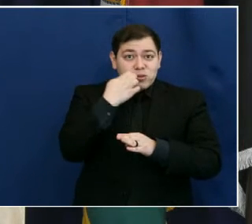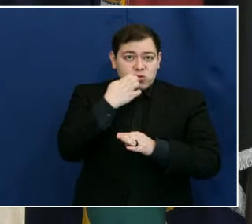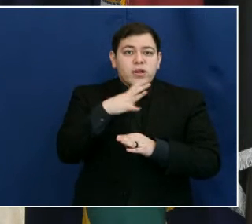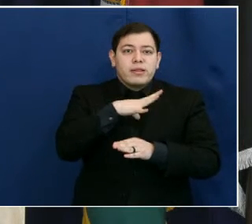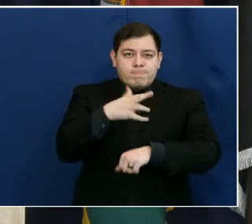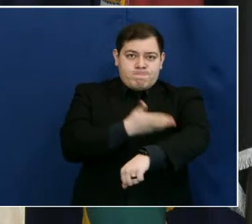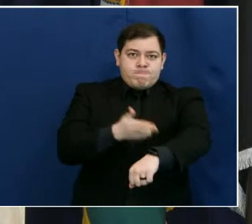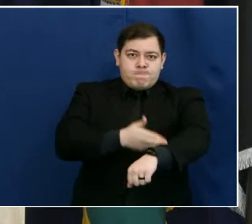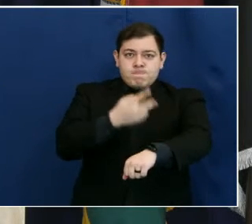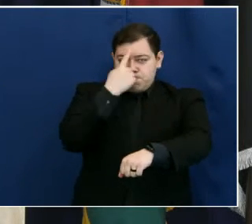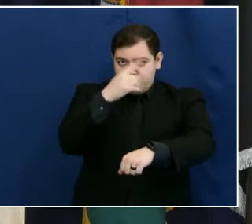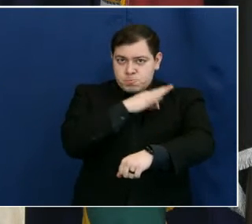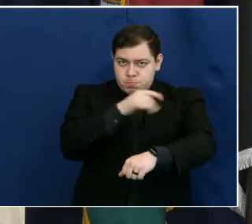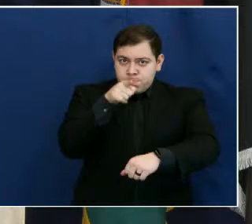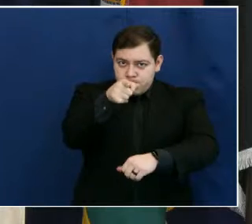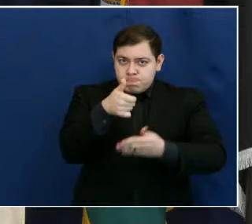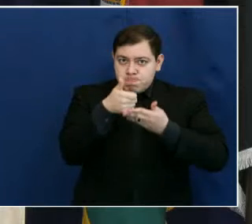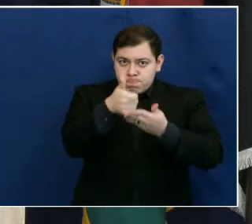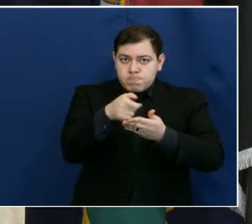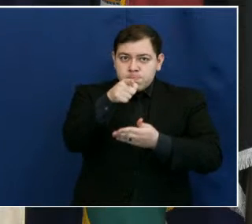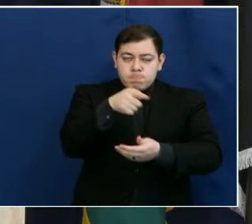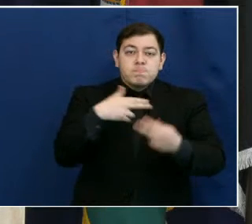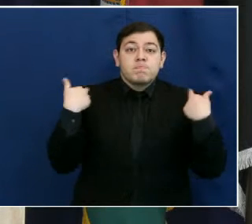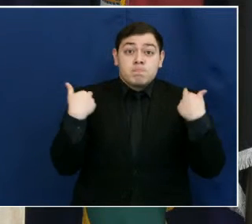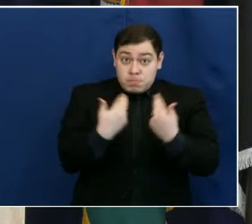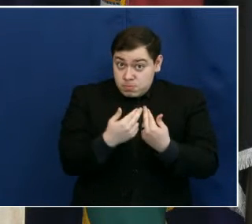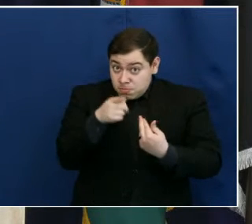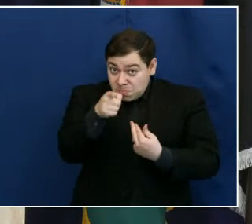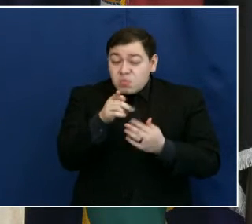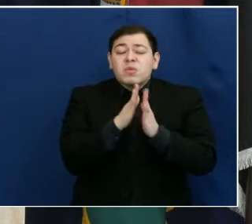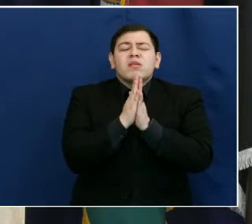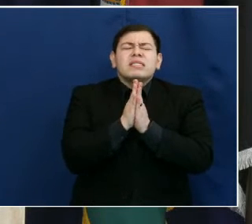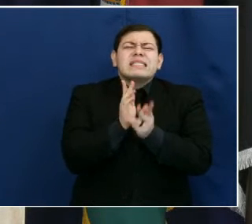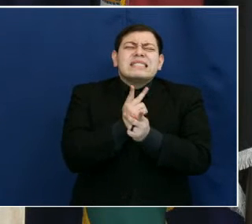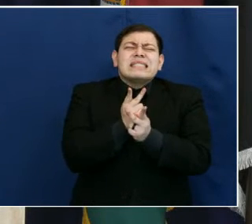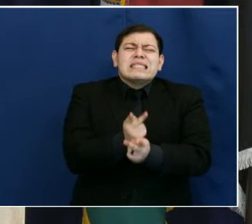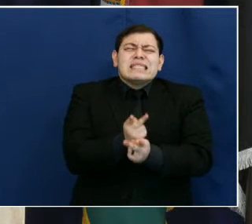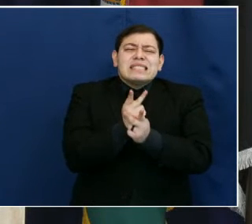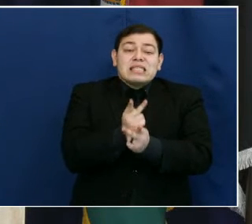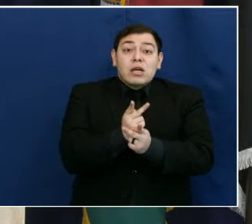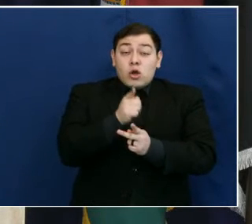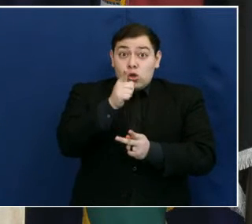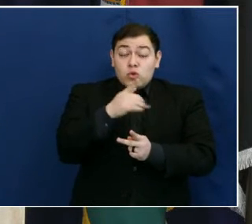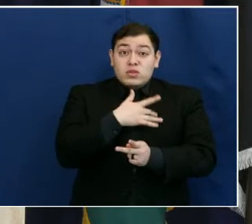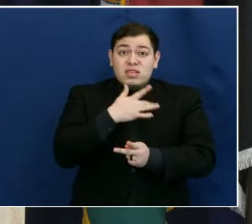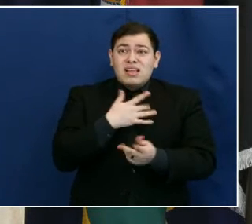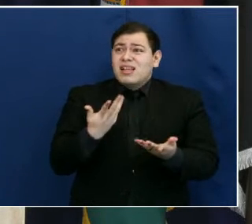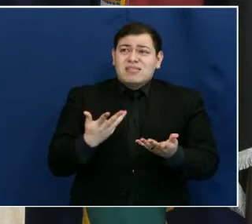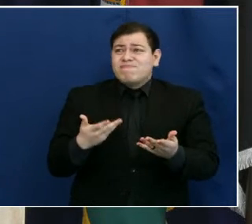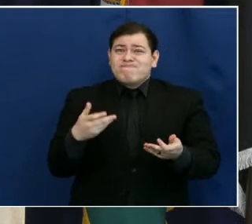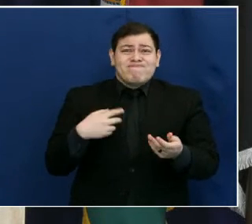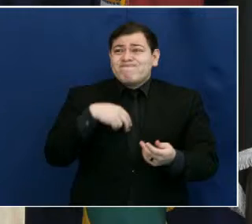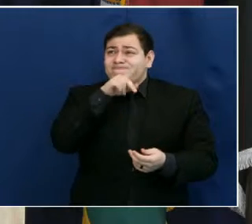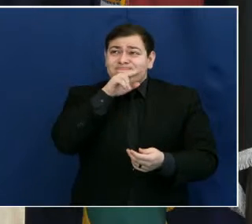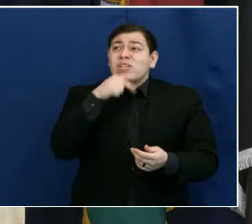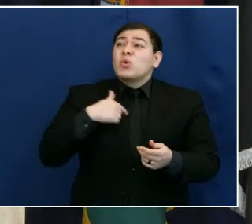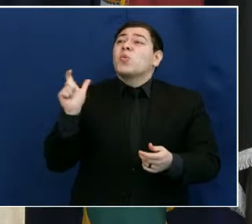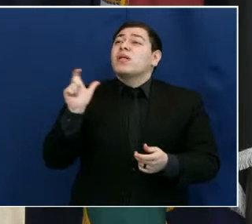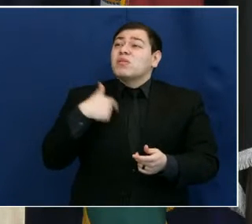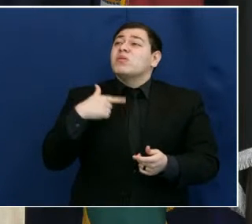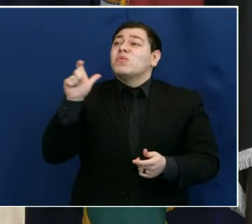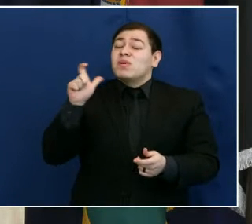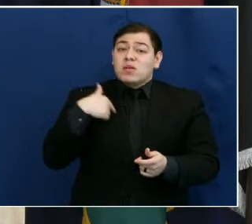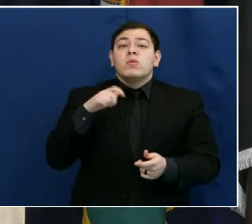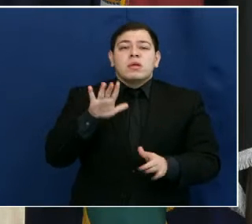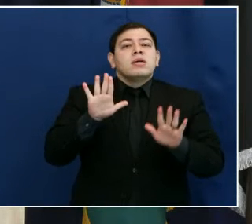maestro, si le va a tocar la vacuna, pero les pedimos la paciencia y que esperen la llamada de su escuela. Sabemos que todas las personas quieren tener